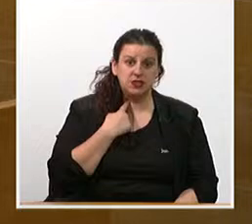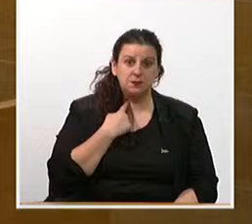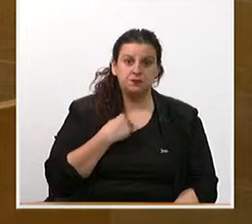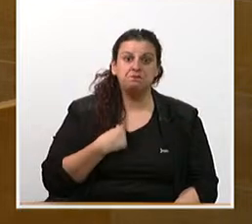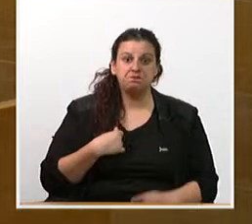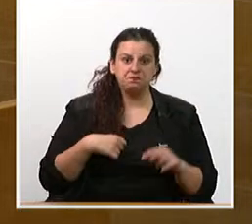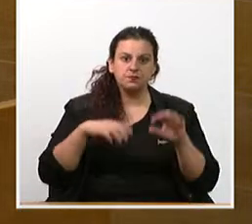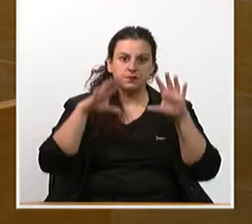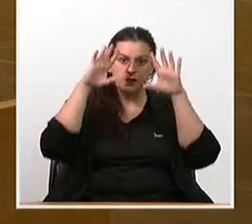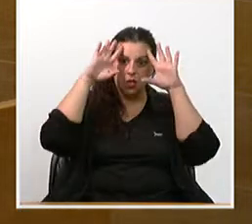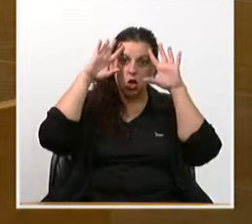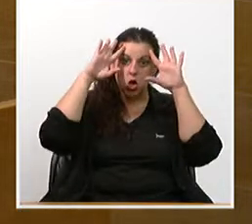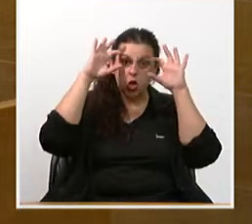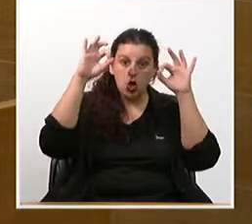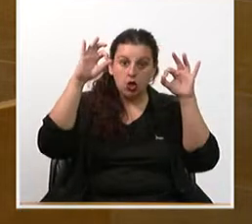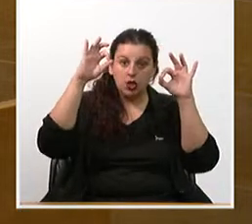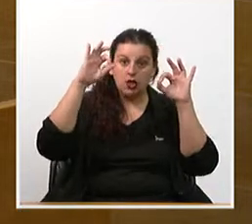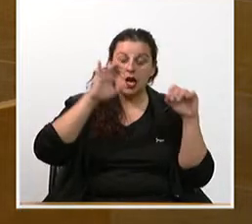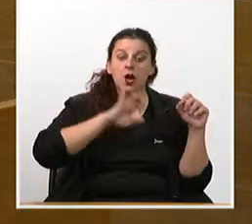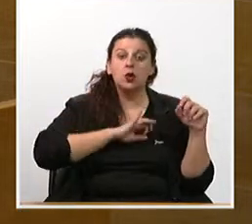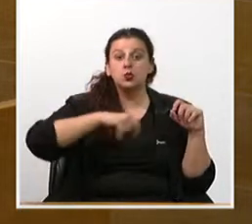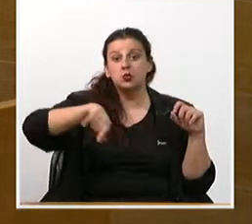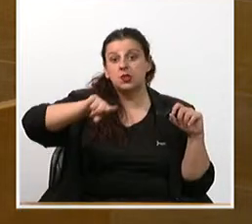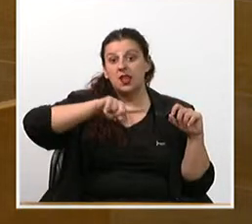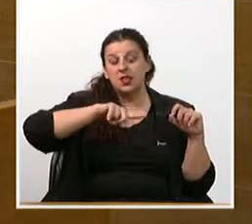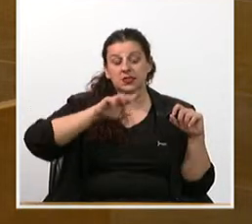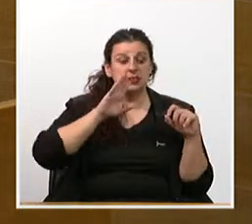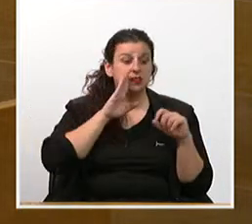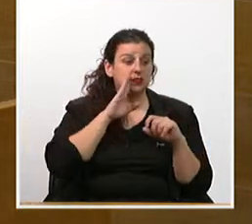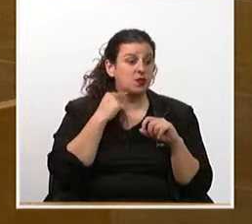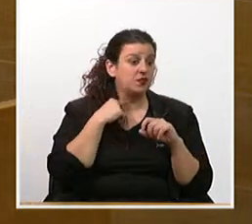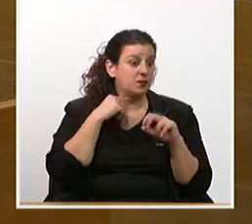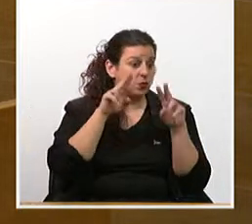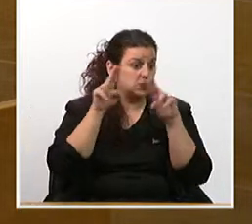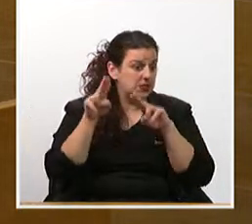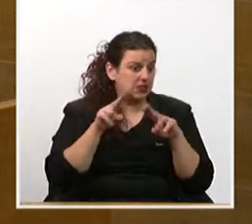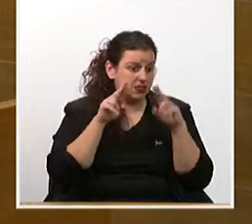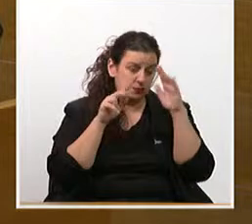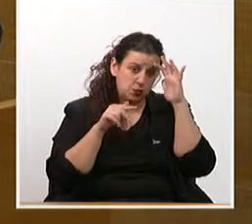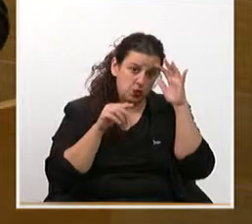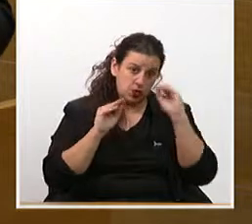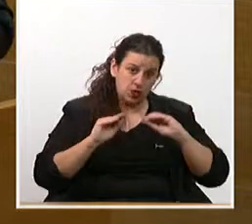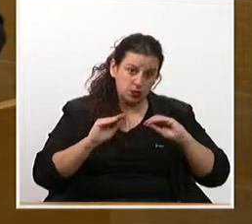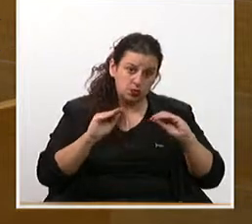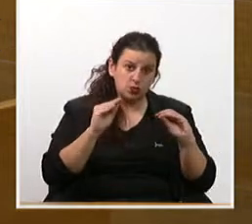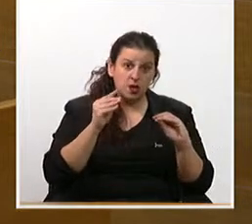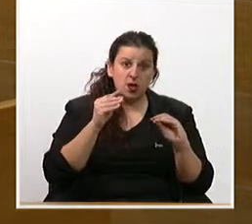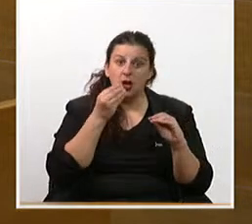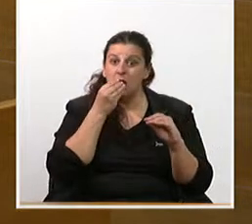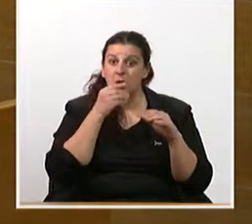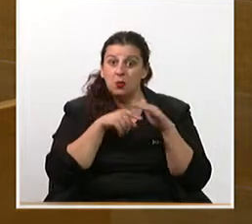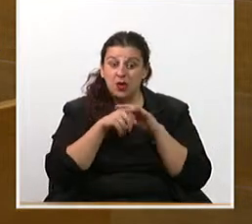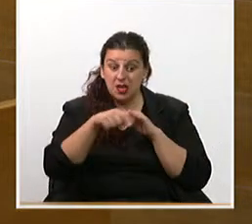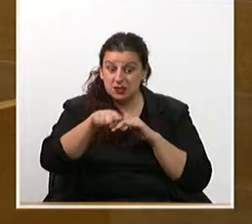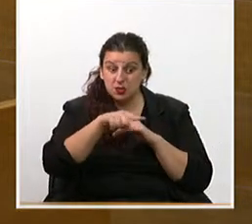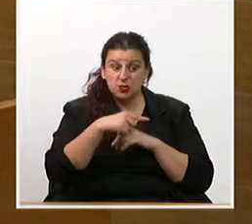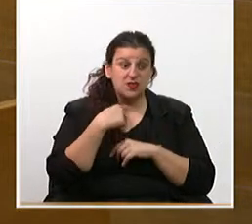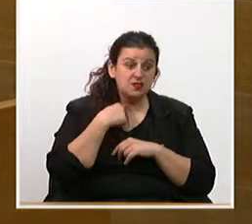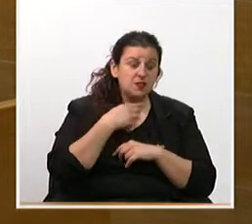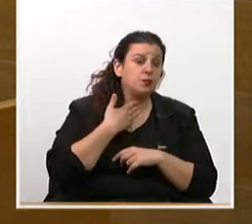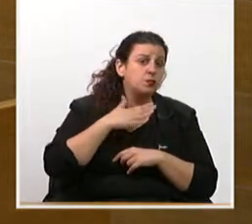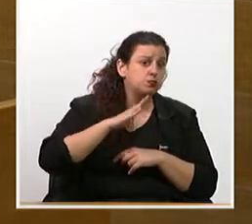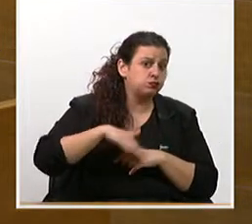común que ustedes eh perdieron por el sectarismo y la ideología buena gestión que ustedes perdieron por la desidia y la